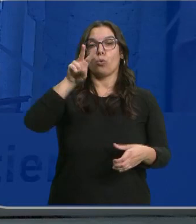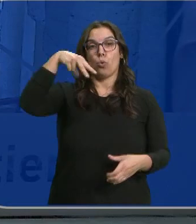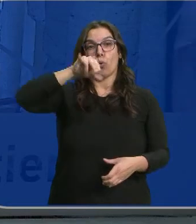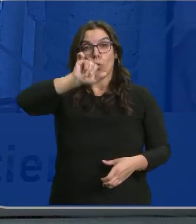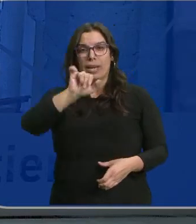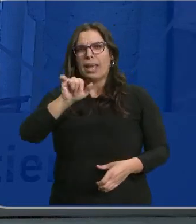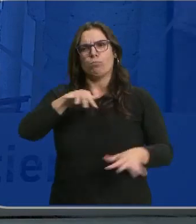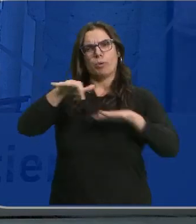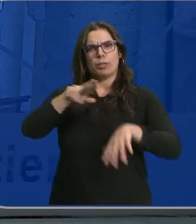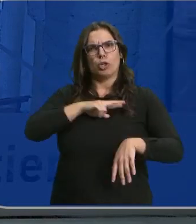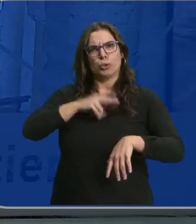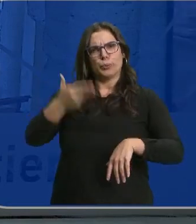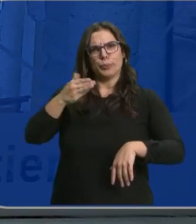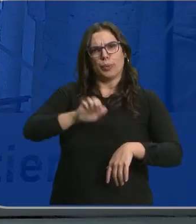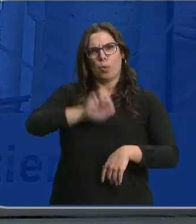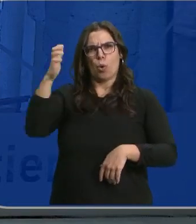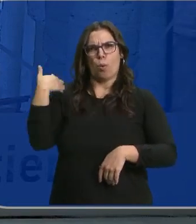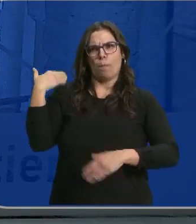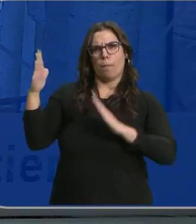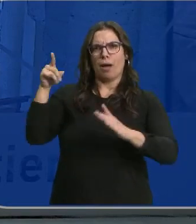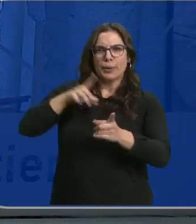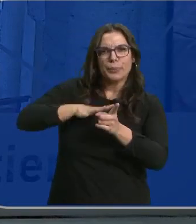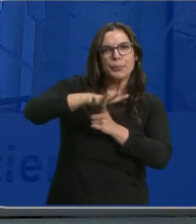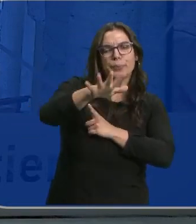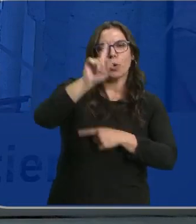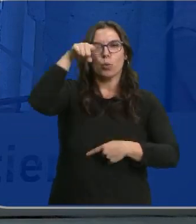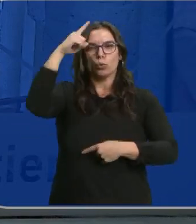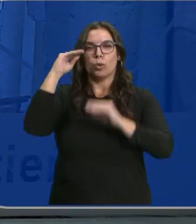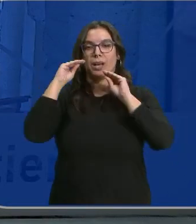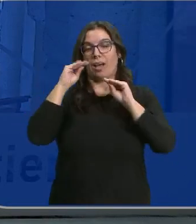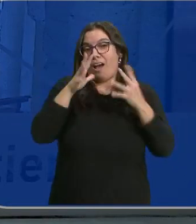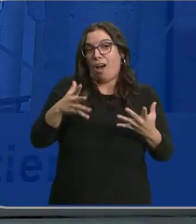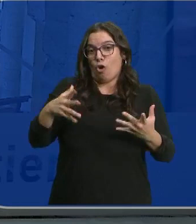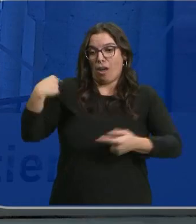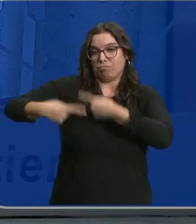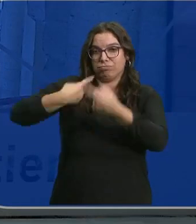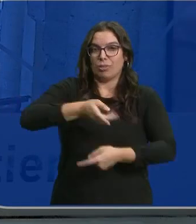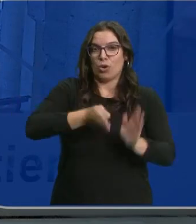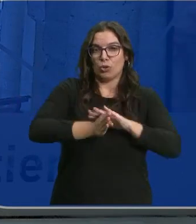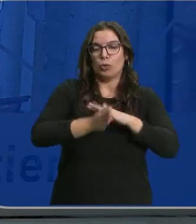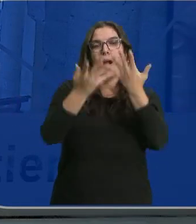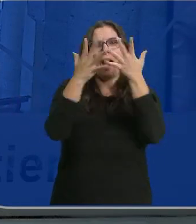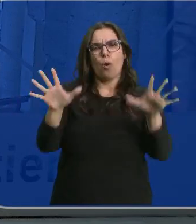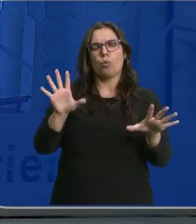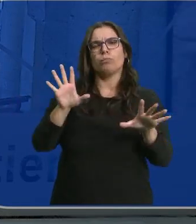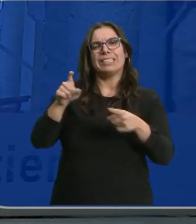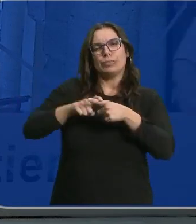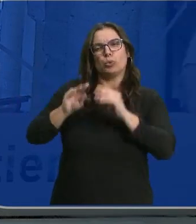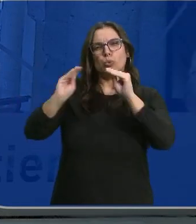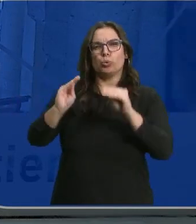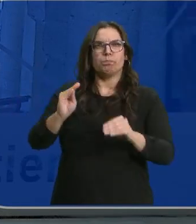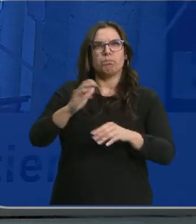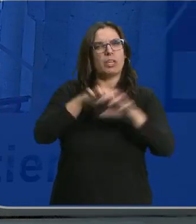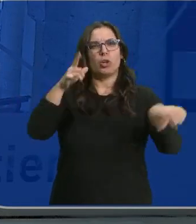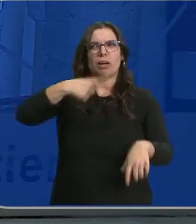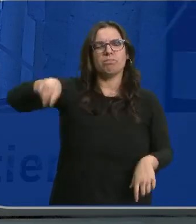más importantes de Europa y ellos introdujeron en nuestro país la cultura con la que vivimos hoy día. A pesar de ello, el mundo cluniacense es un gran desconocido.